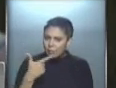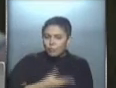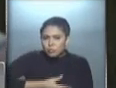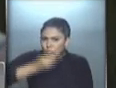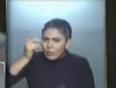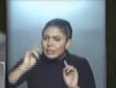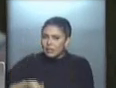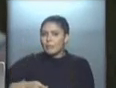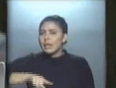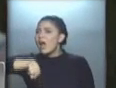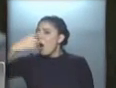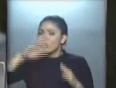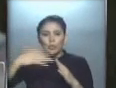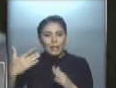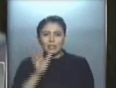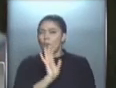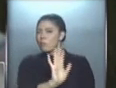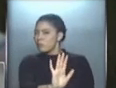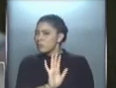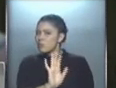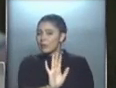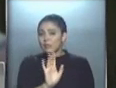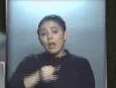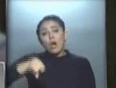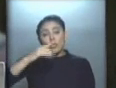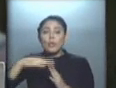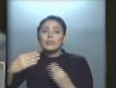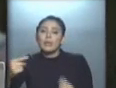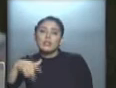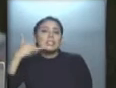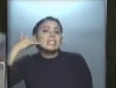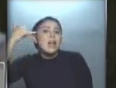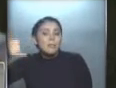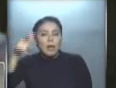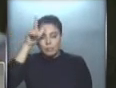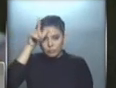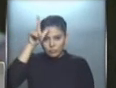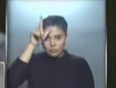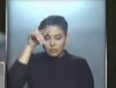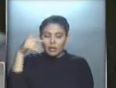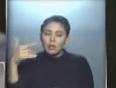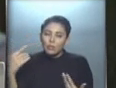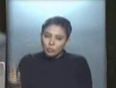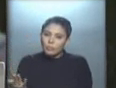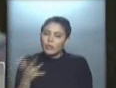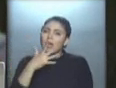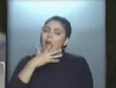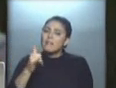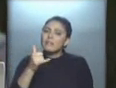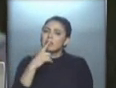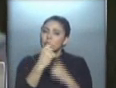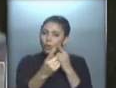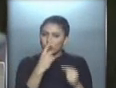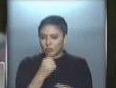amenazado a muchos de los vecinos que ya habían tratado de llamar a las autoridades para por supuesto elevar quejas y